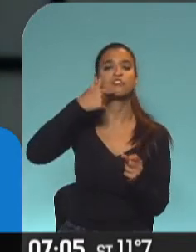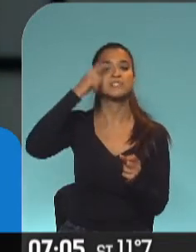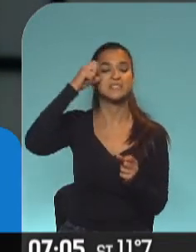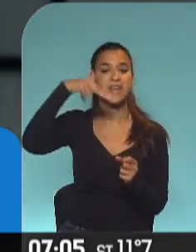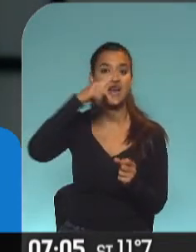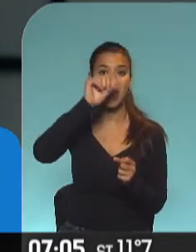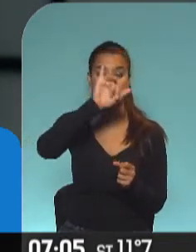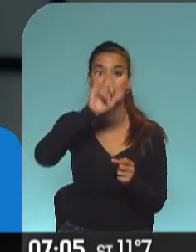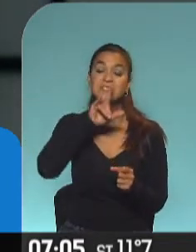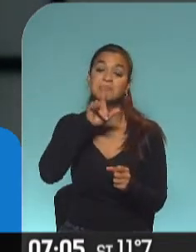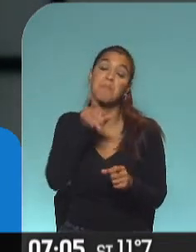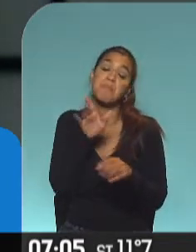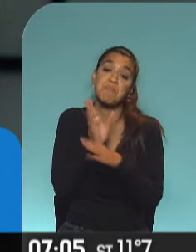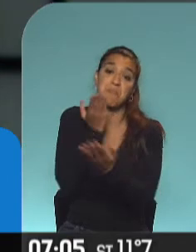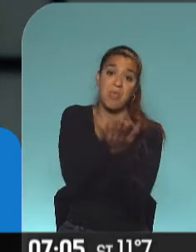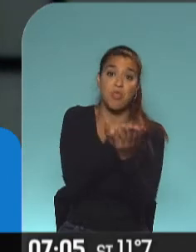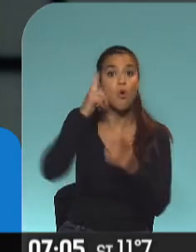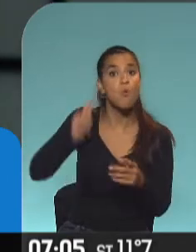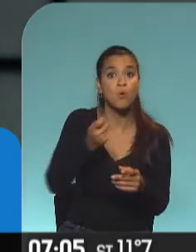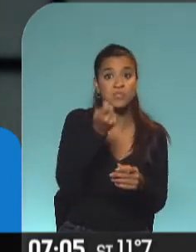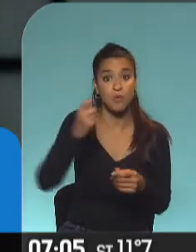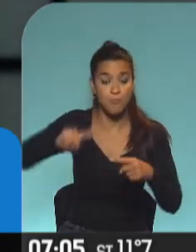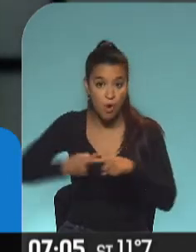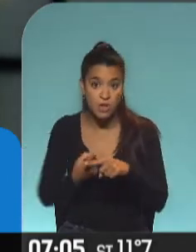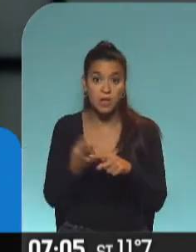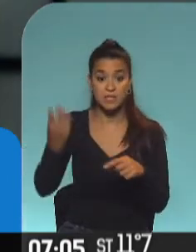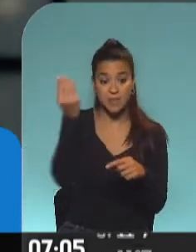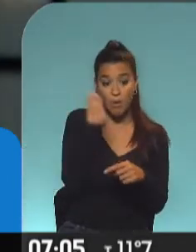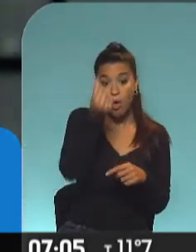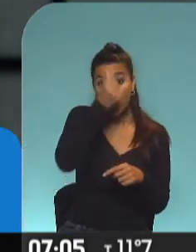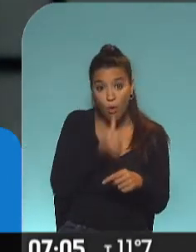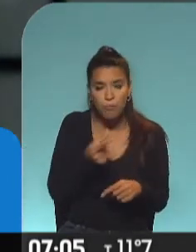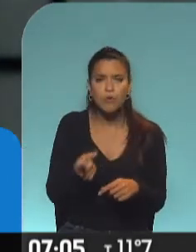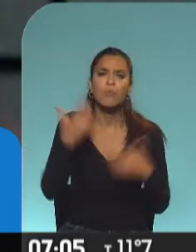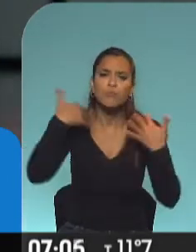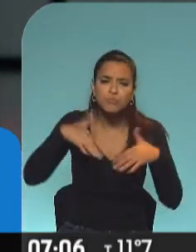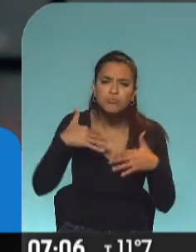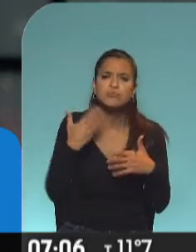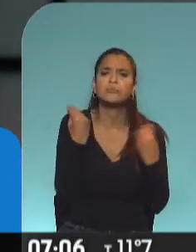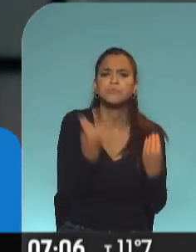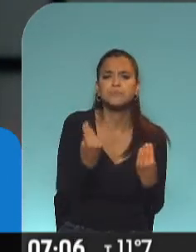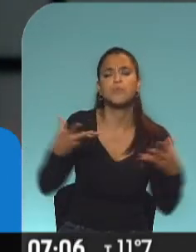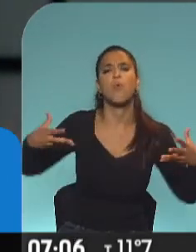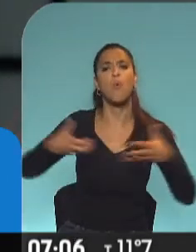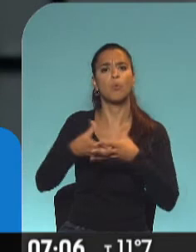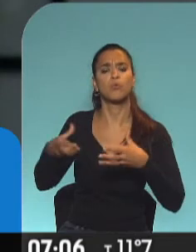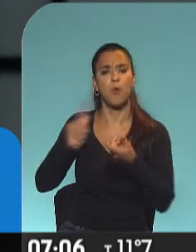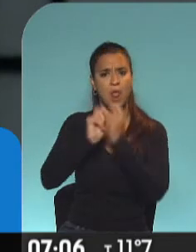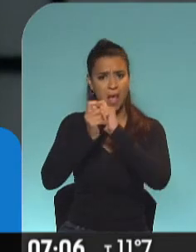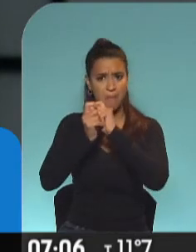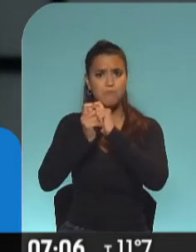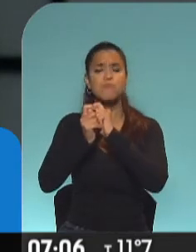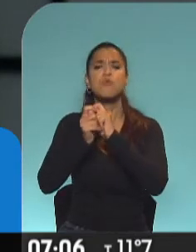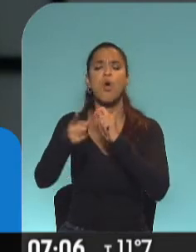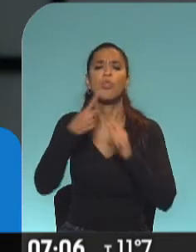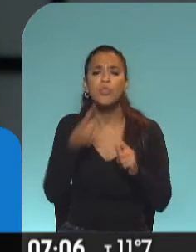juicio político, e insisten, hubo durante el fin de semana muchas referencias, sobre todo por parte de Juntos por el Cambio,